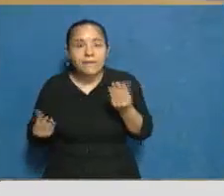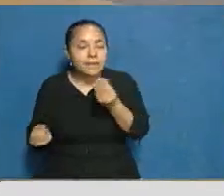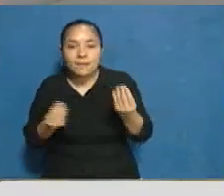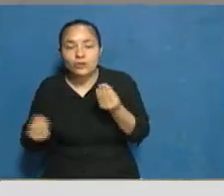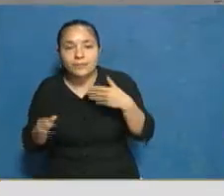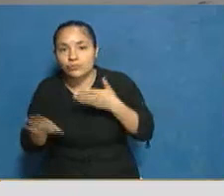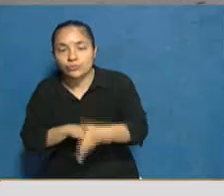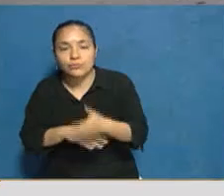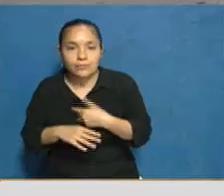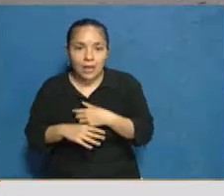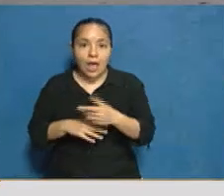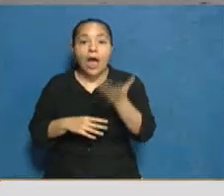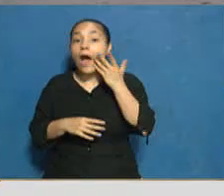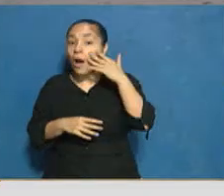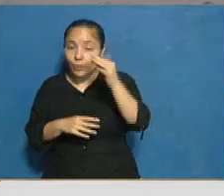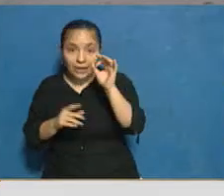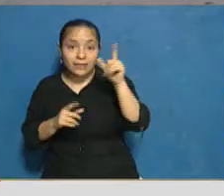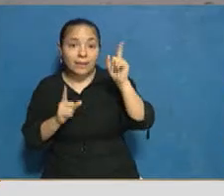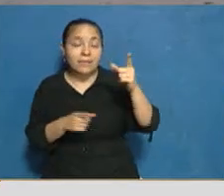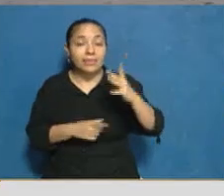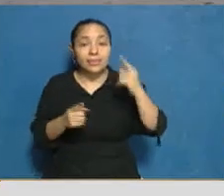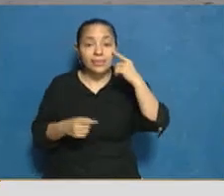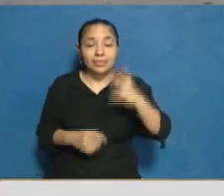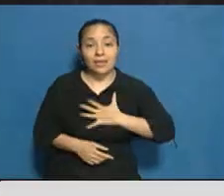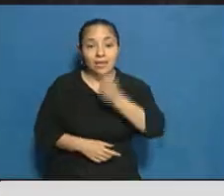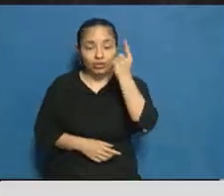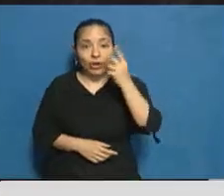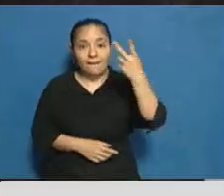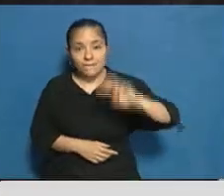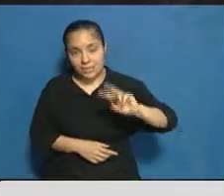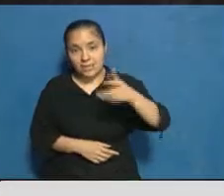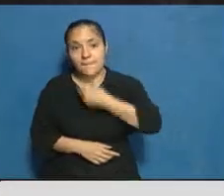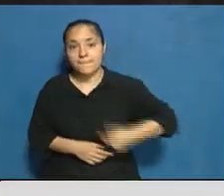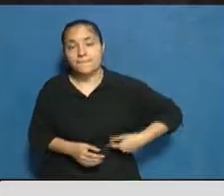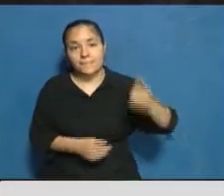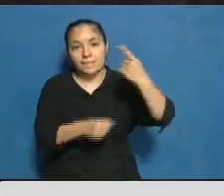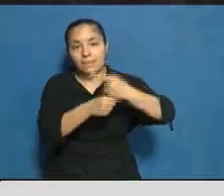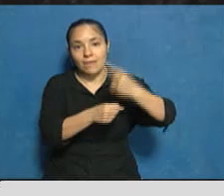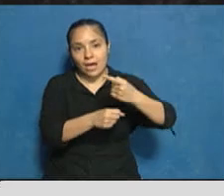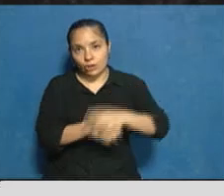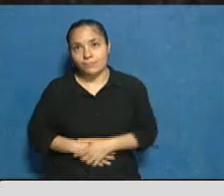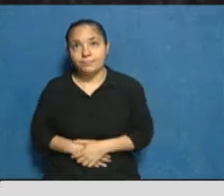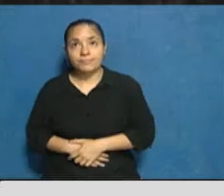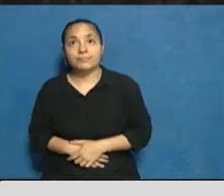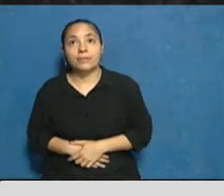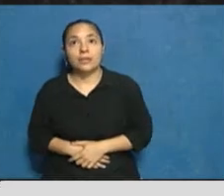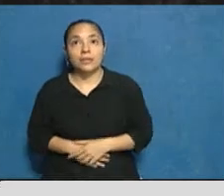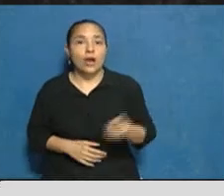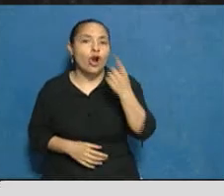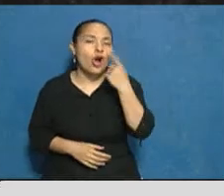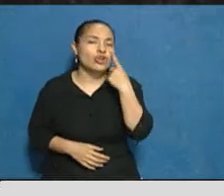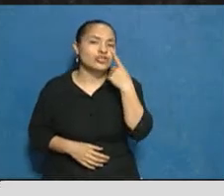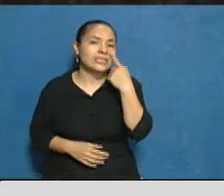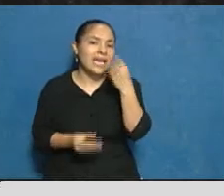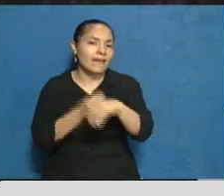auxiliar. ¿Y la abuelita de la nena también es directiva de acá de la escuela? Exactamente, ella es vicedirectora del nivel primario. ¿Conocían bastante, sí,